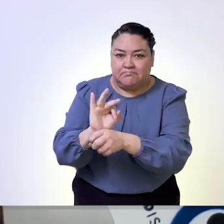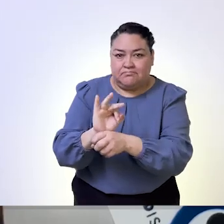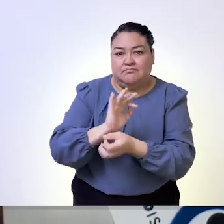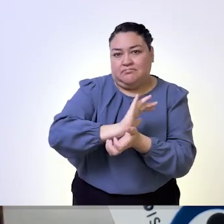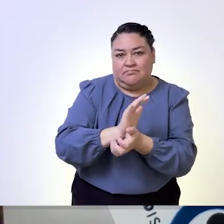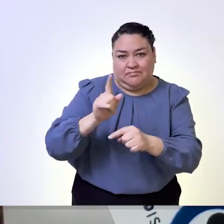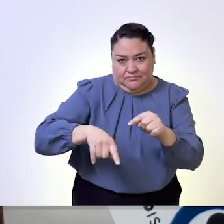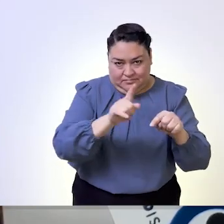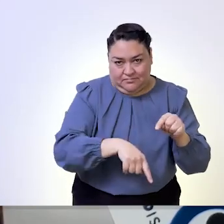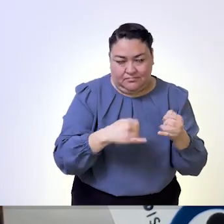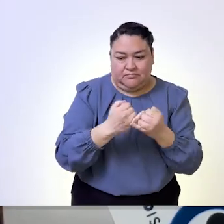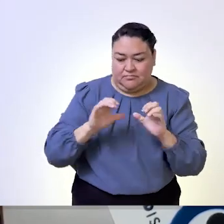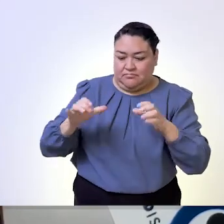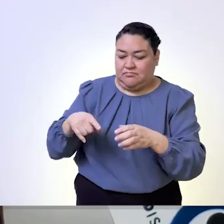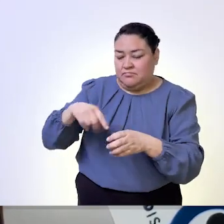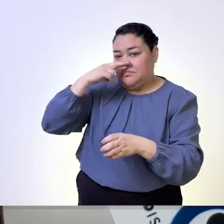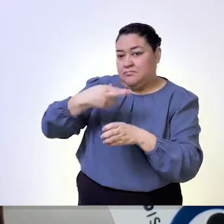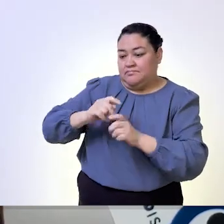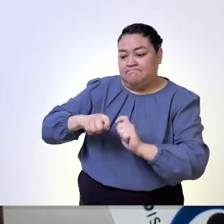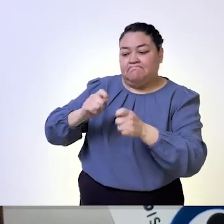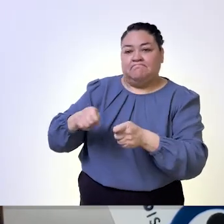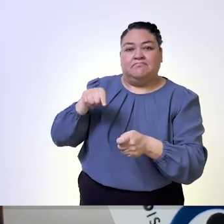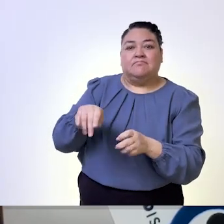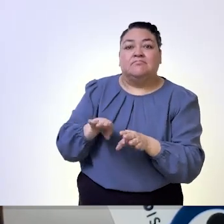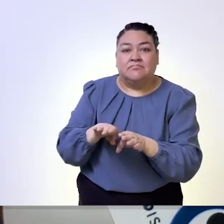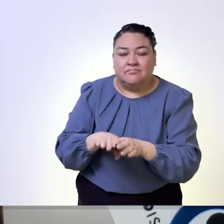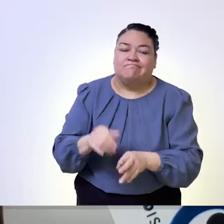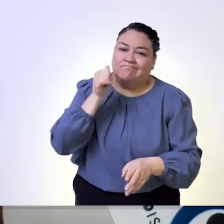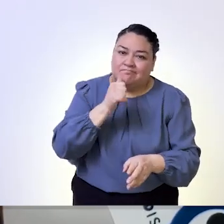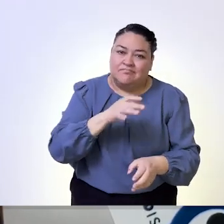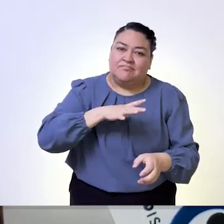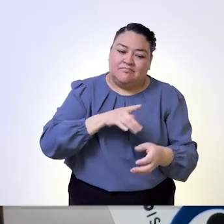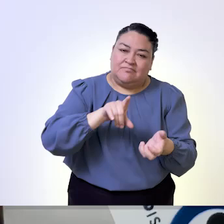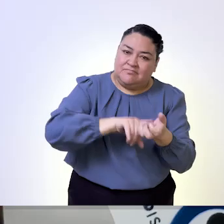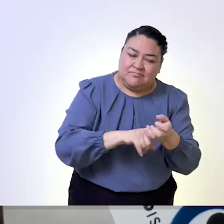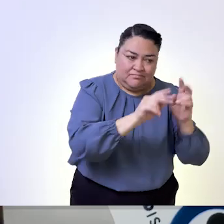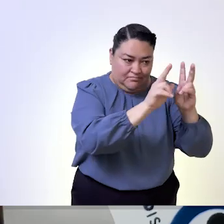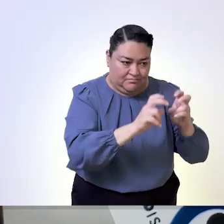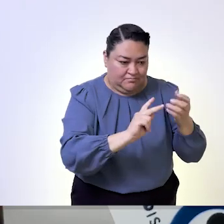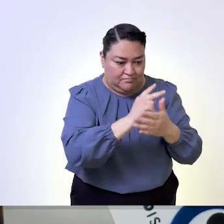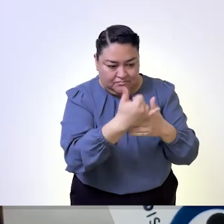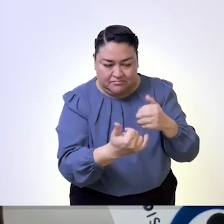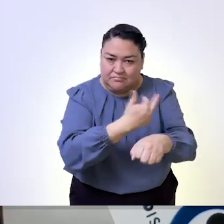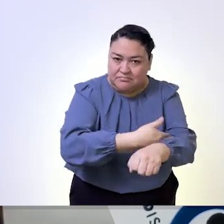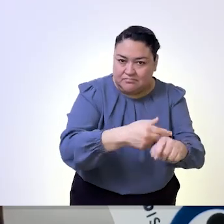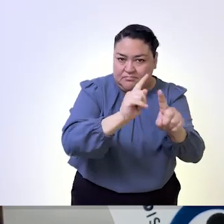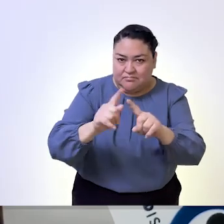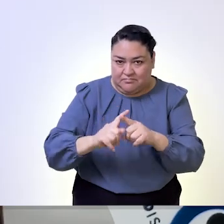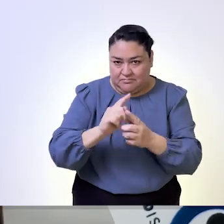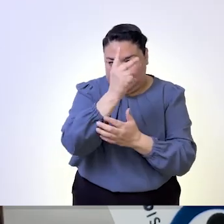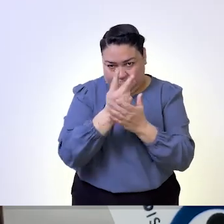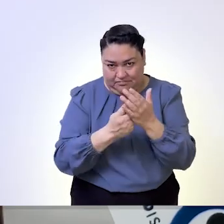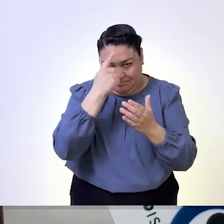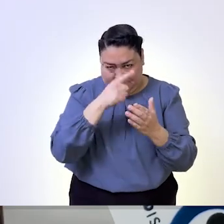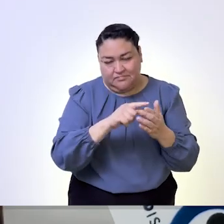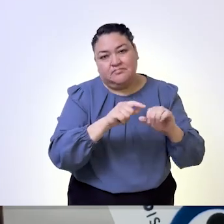ha desarrollado sus funciones, sobre todo o de manera especial, a través del diseño, de la instrumentación y de la